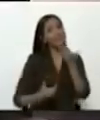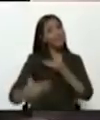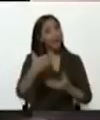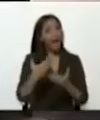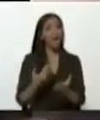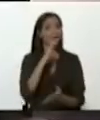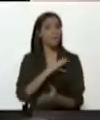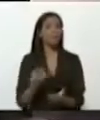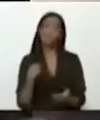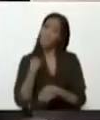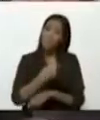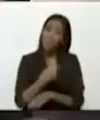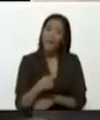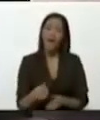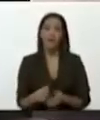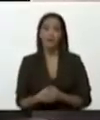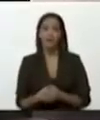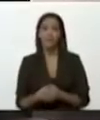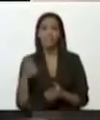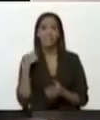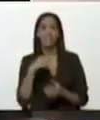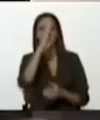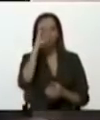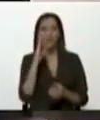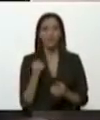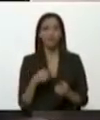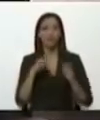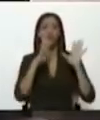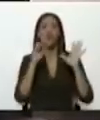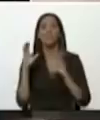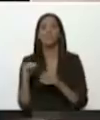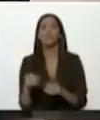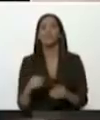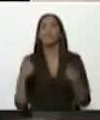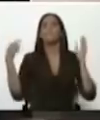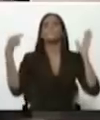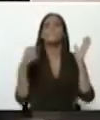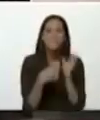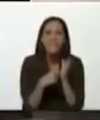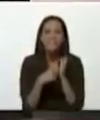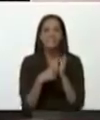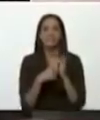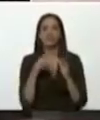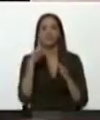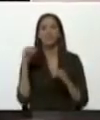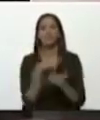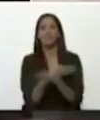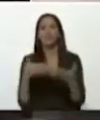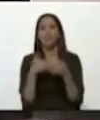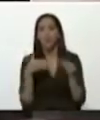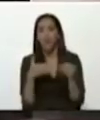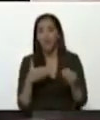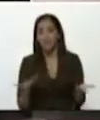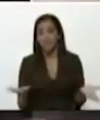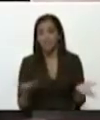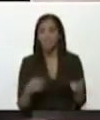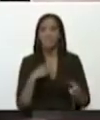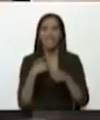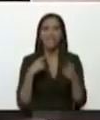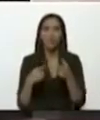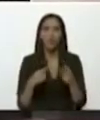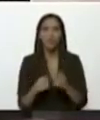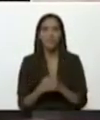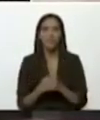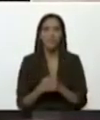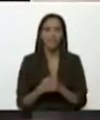ese pago. Y ayer Diosdado decía que no son 900, son 1.200 millones de dólares. Ahora bien, el caso, muchacho, Pelafustán, no